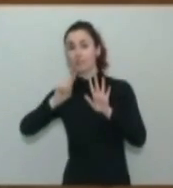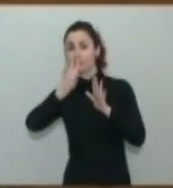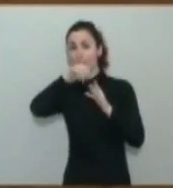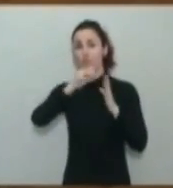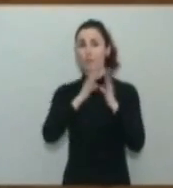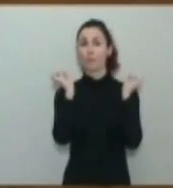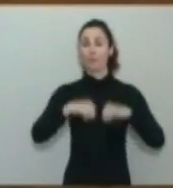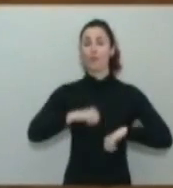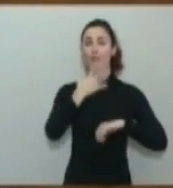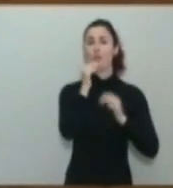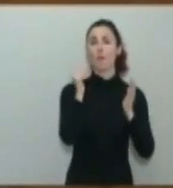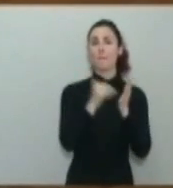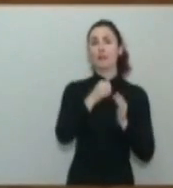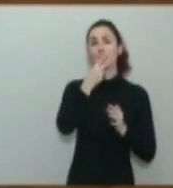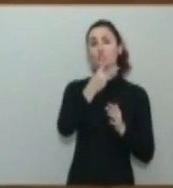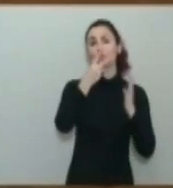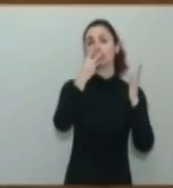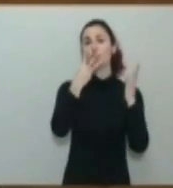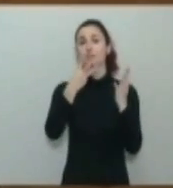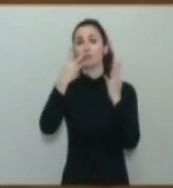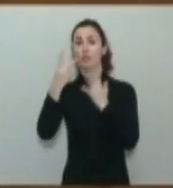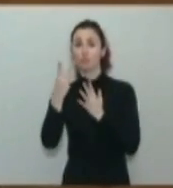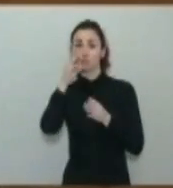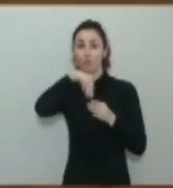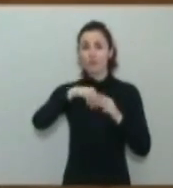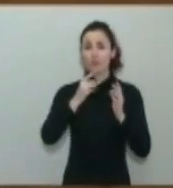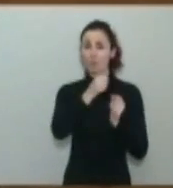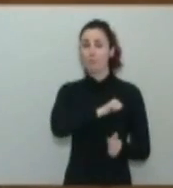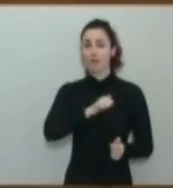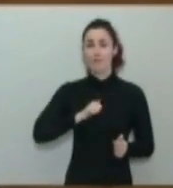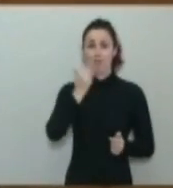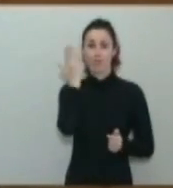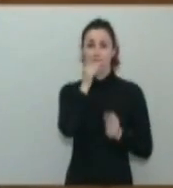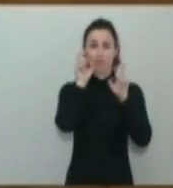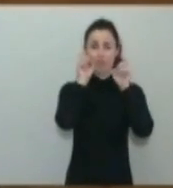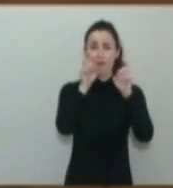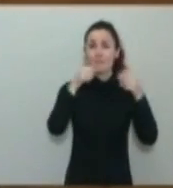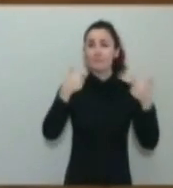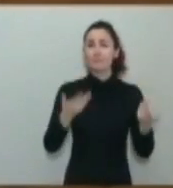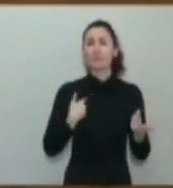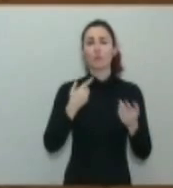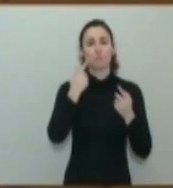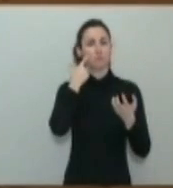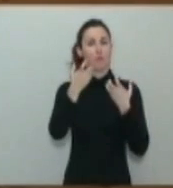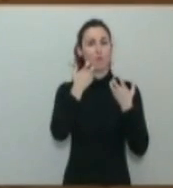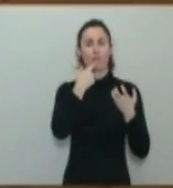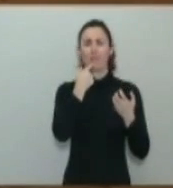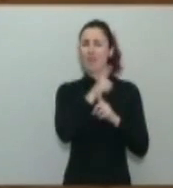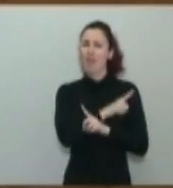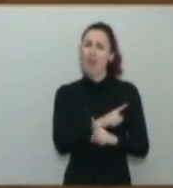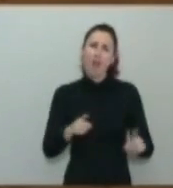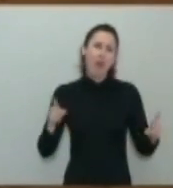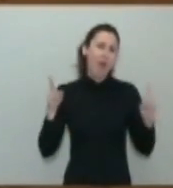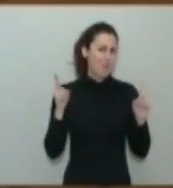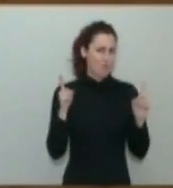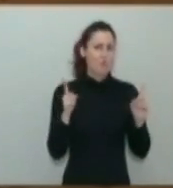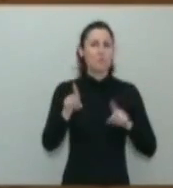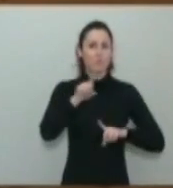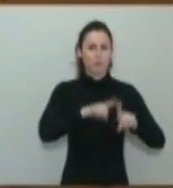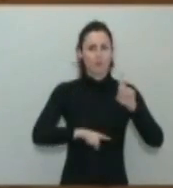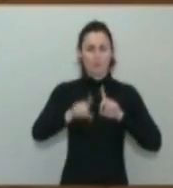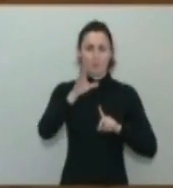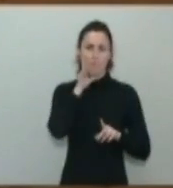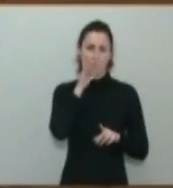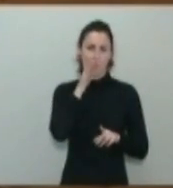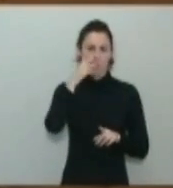y 5.232 en la privada. No es de extrañar, por tanto, que este asunto constituya cada año uno de los principales